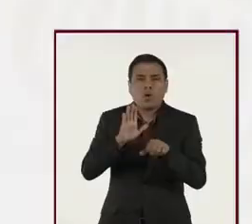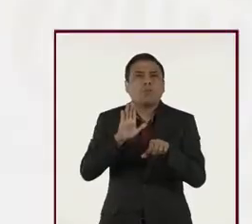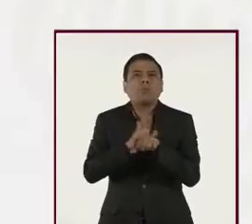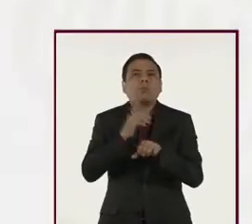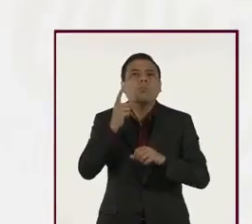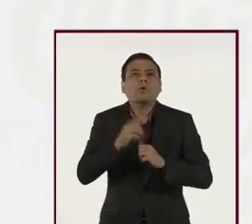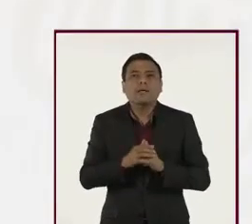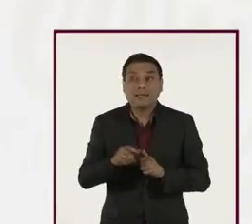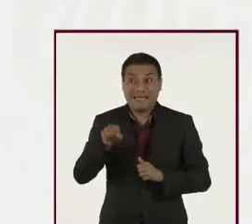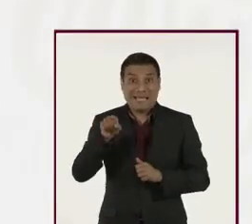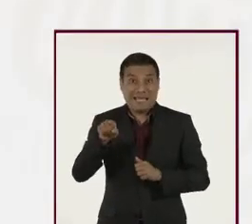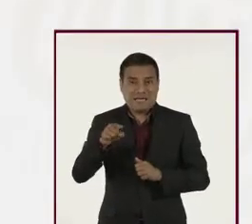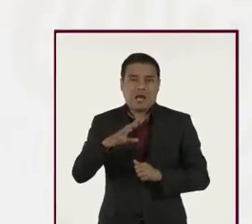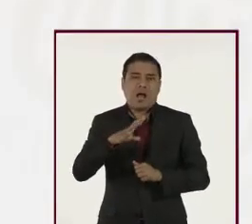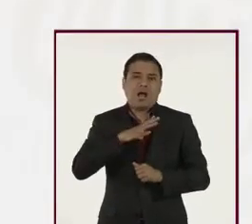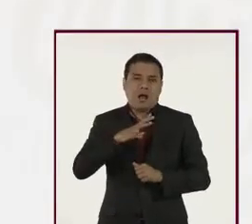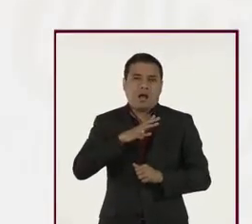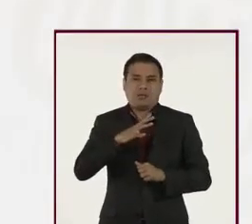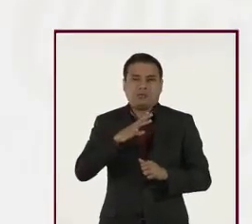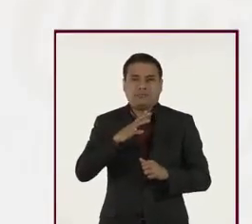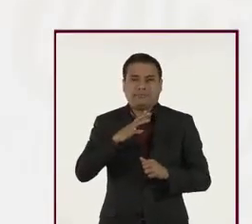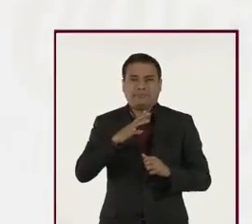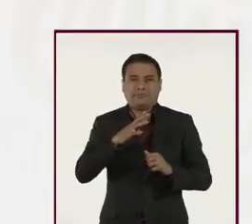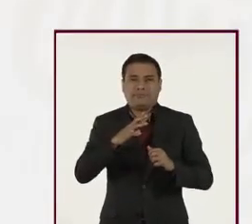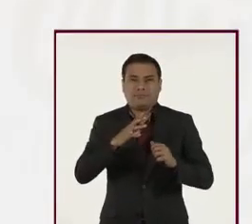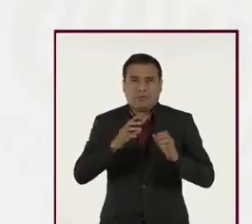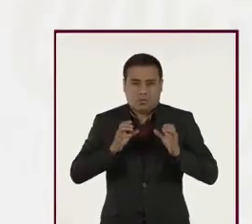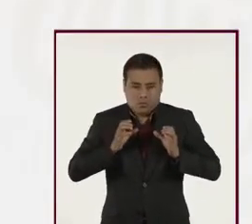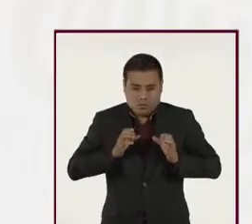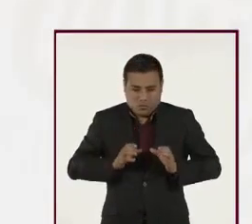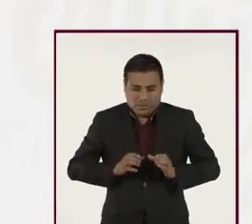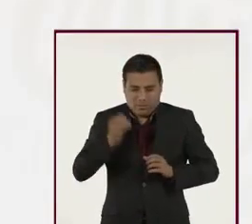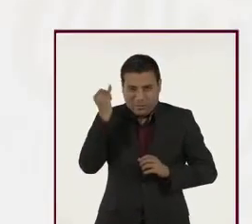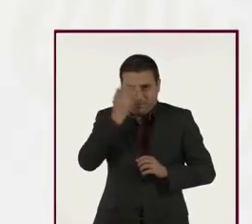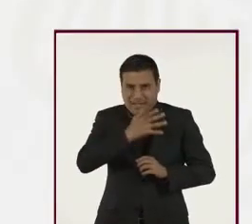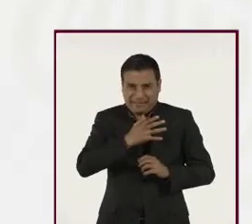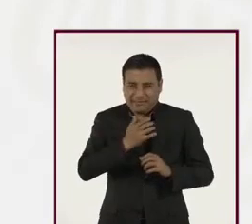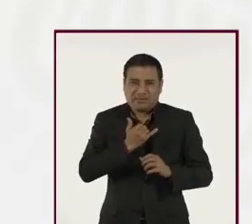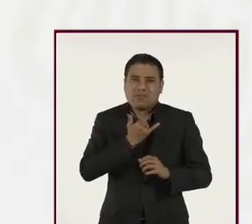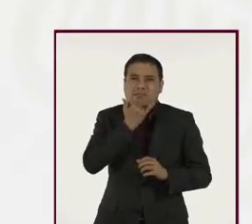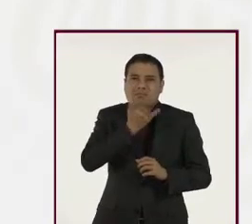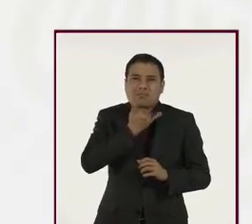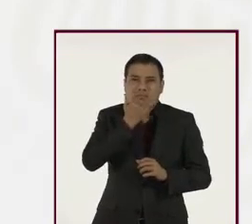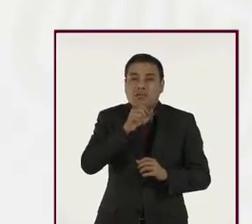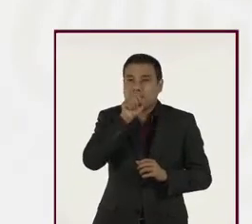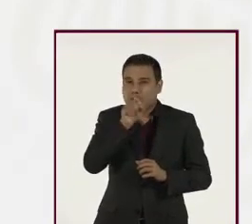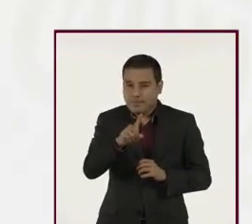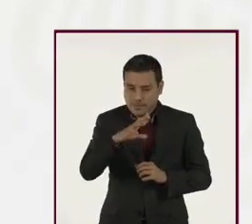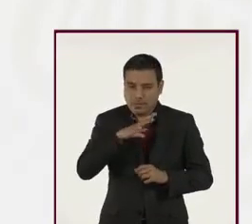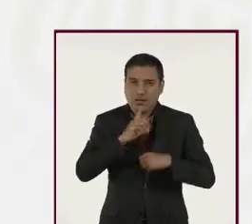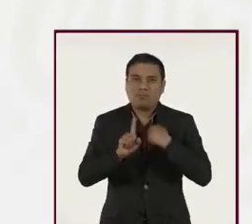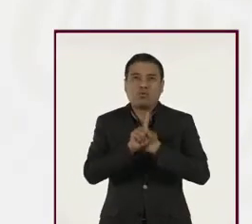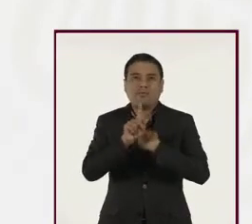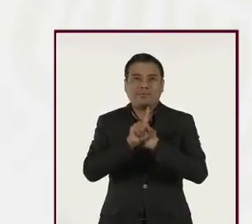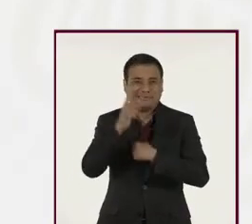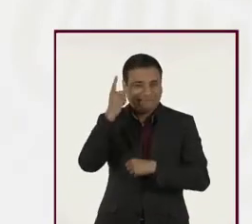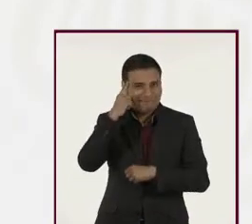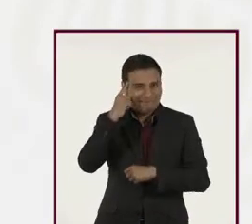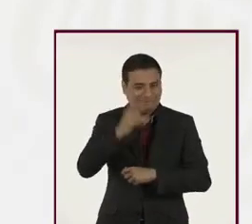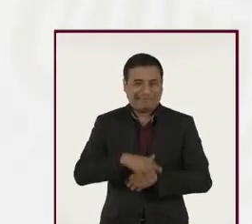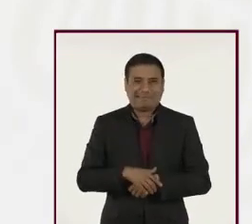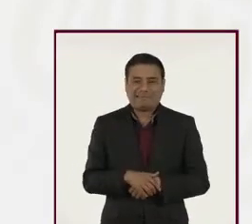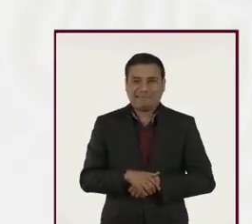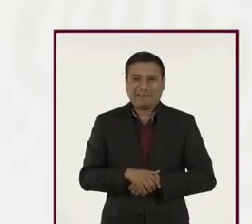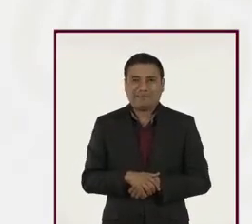corporal distorsionada, sino que estamos hablando también de complicaciones médicas no psiquiátricas severas. Aparte de